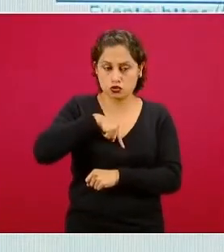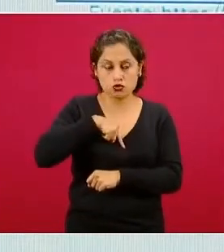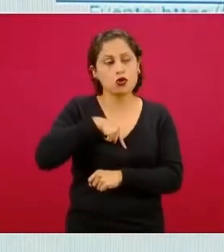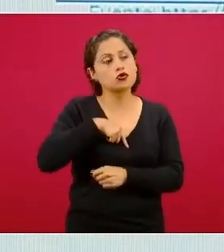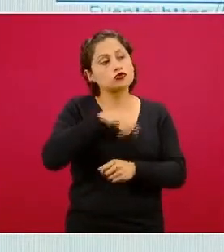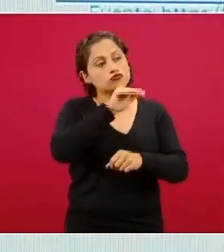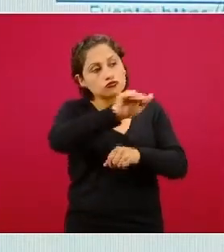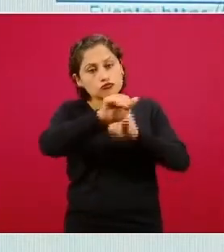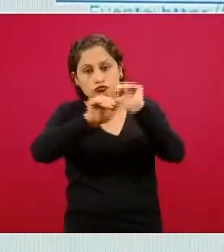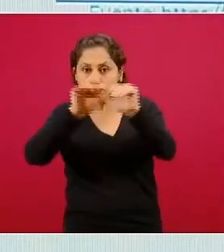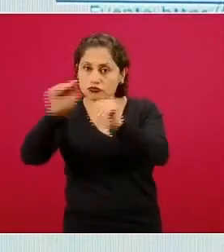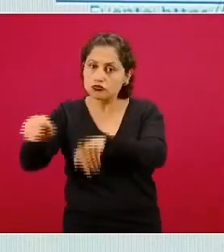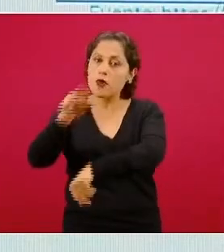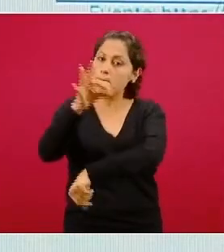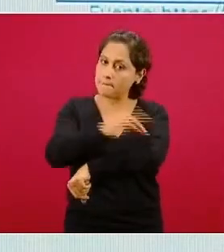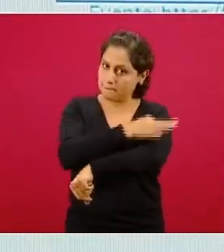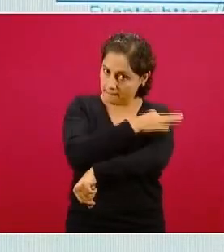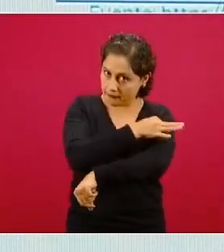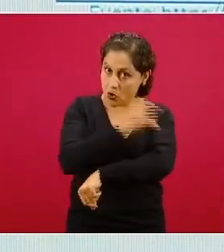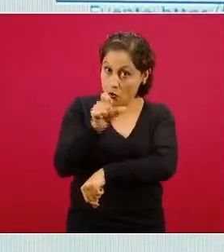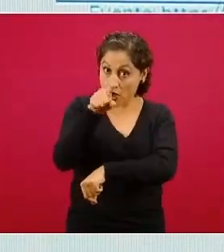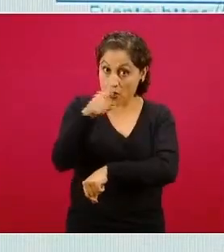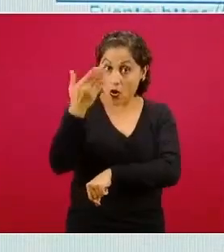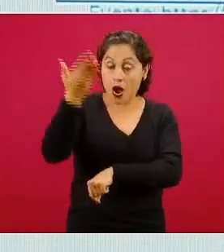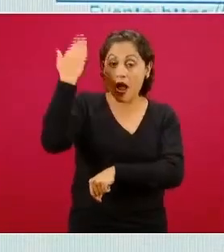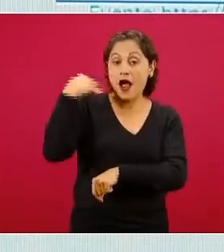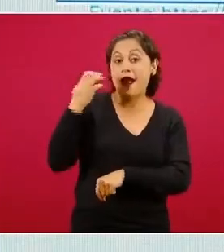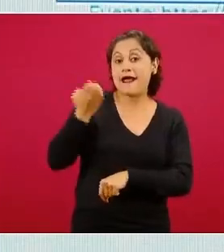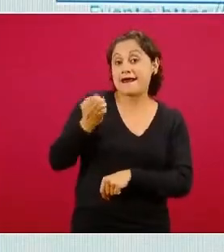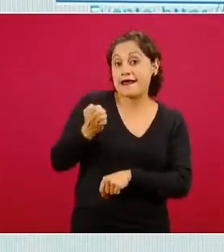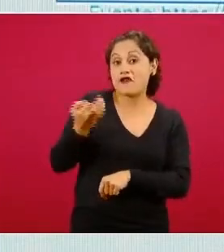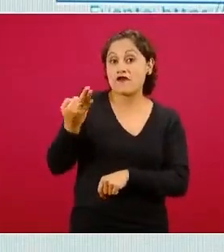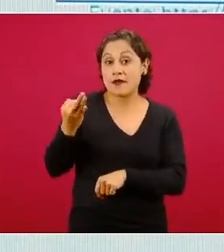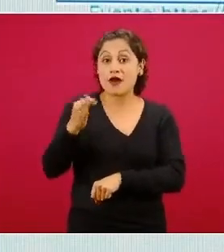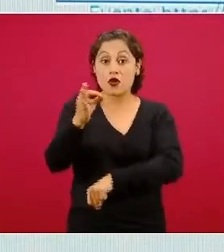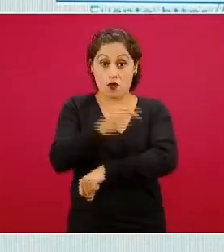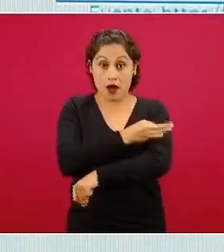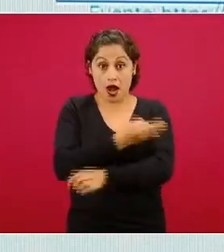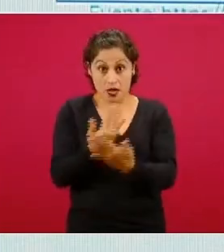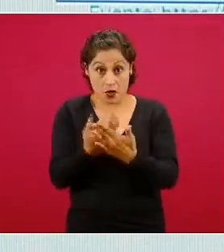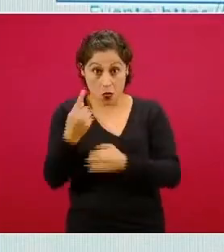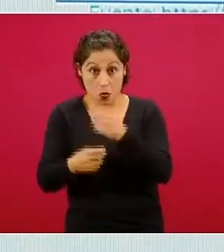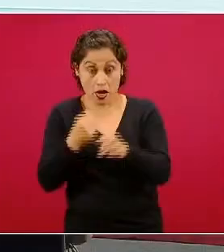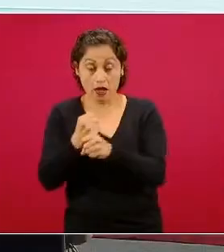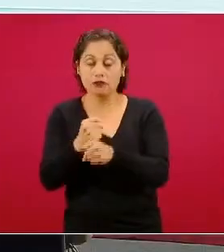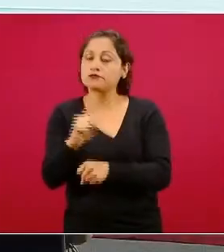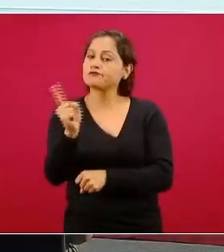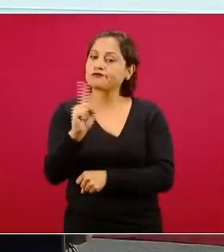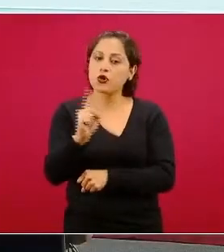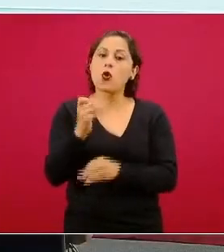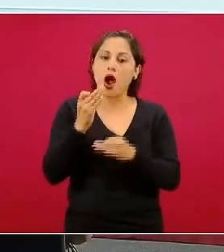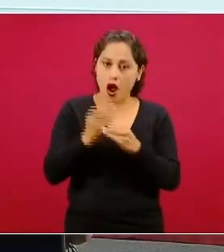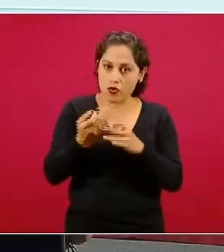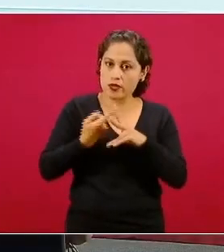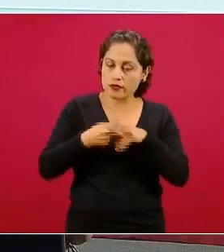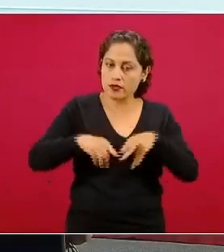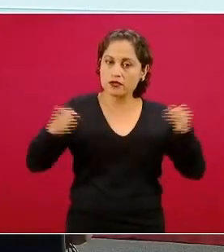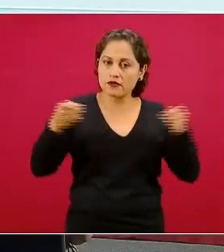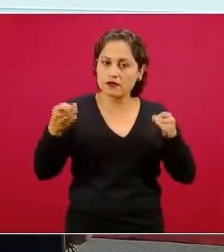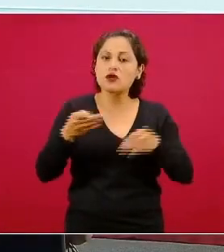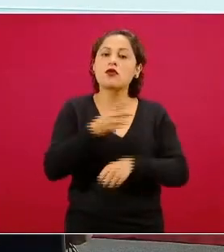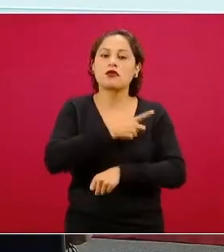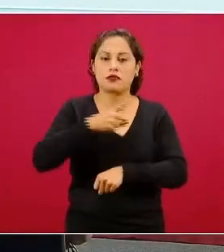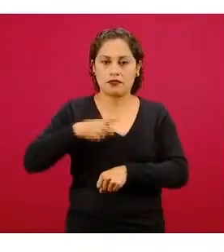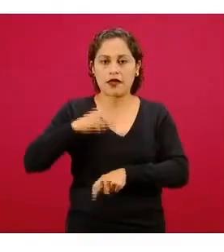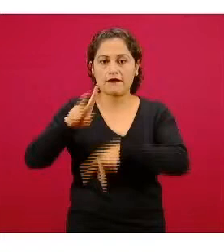que la población que se vacunó en esos meses acuda a vacunarse en esta temporada invernal. ¿Por qué? Porque como lo mostramos aquí